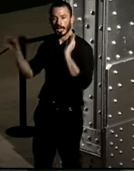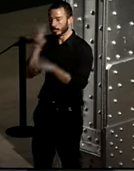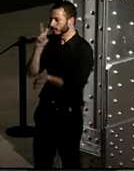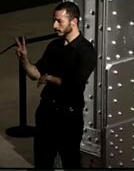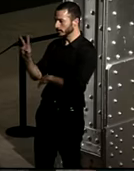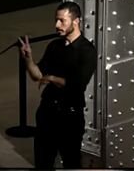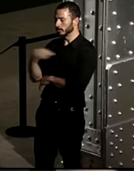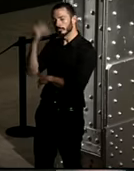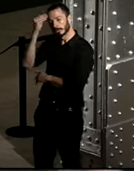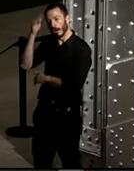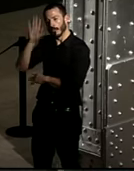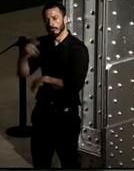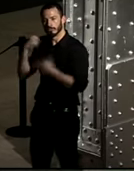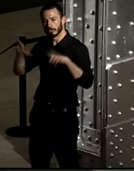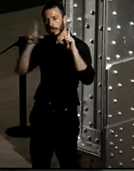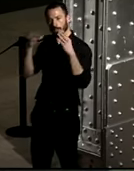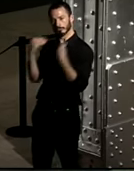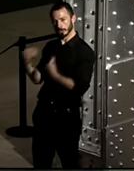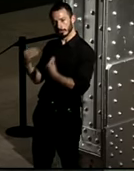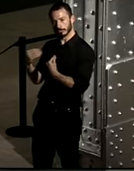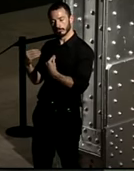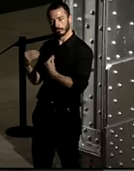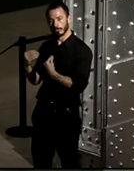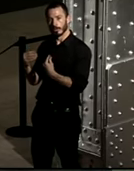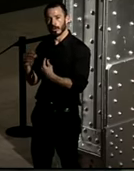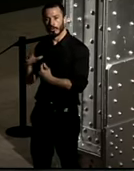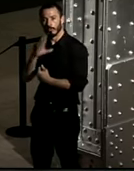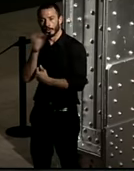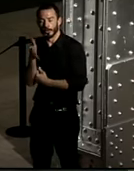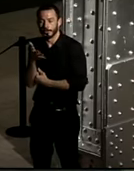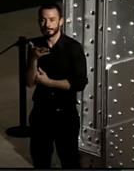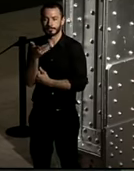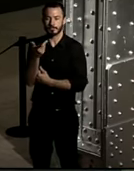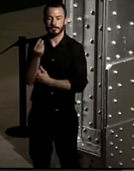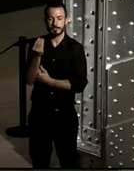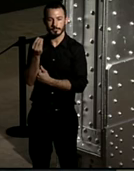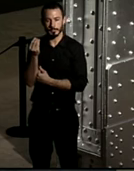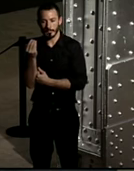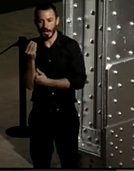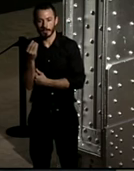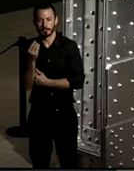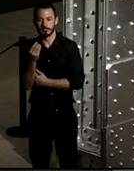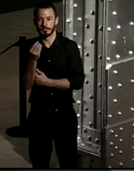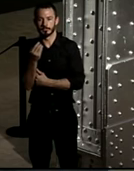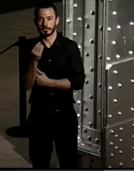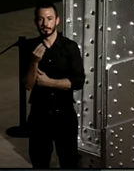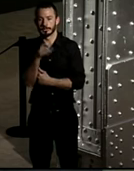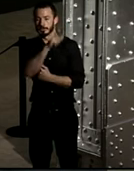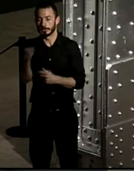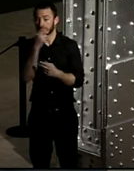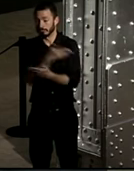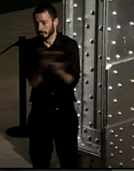del personaje. Precisamente porque el entendimiento popular de José Coronado es un personaje